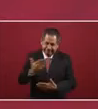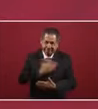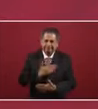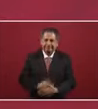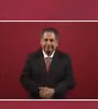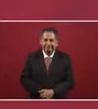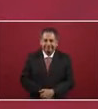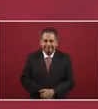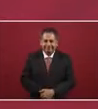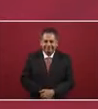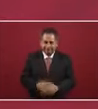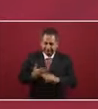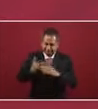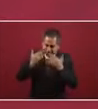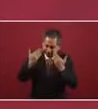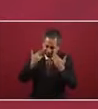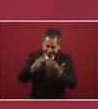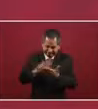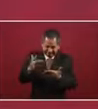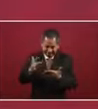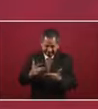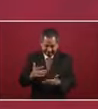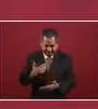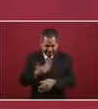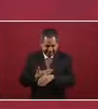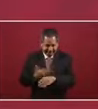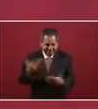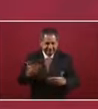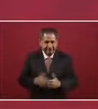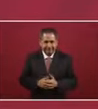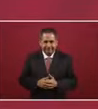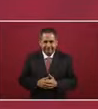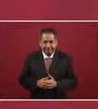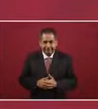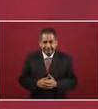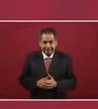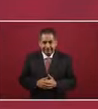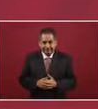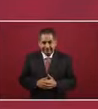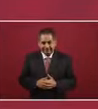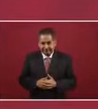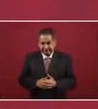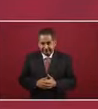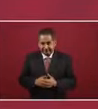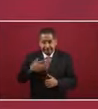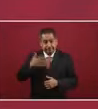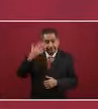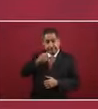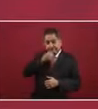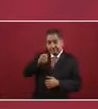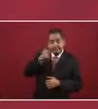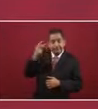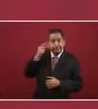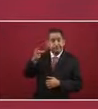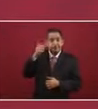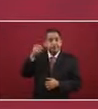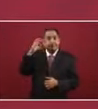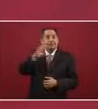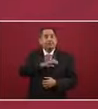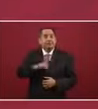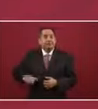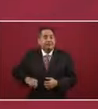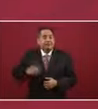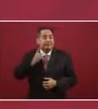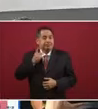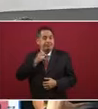presidente. Muy amable. Gracias. Y yo lo entrevisté en Perote, Veracruz, cuando usted era candidato